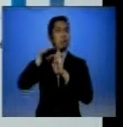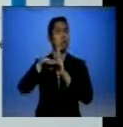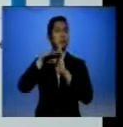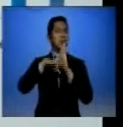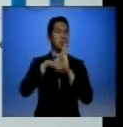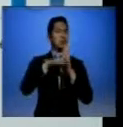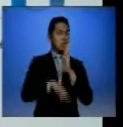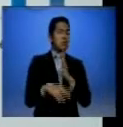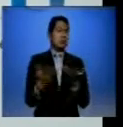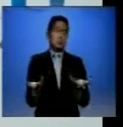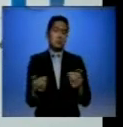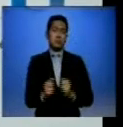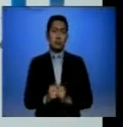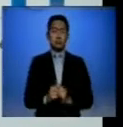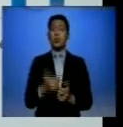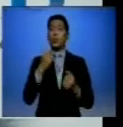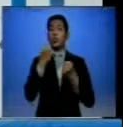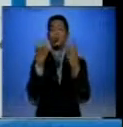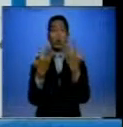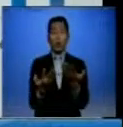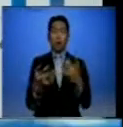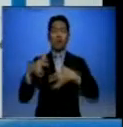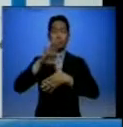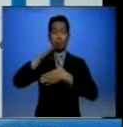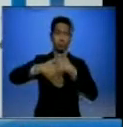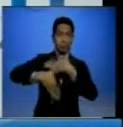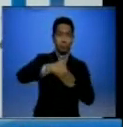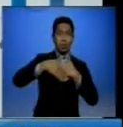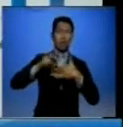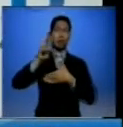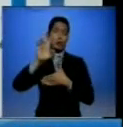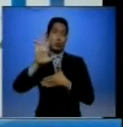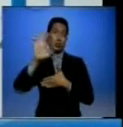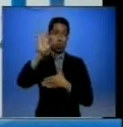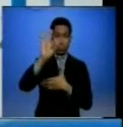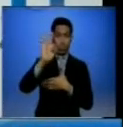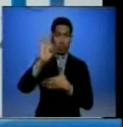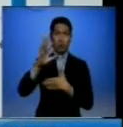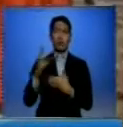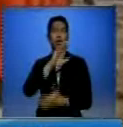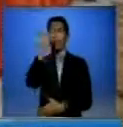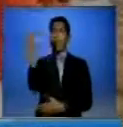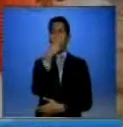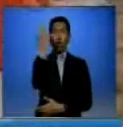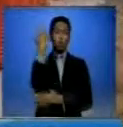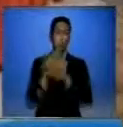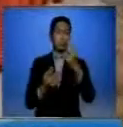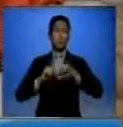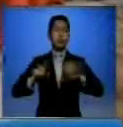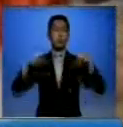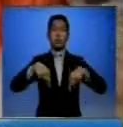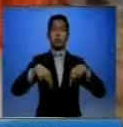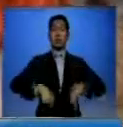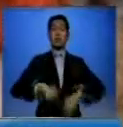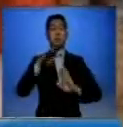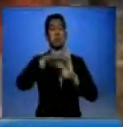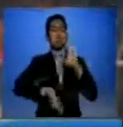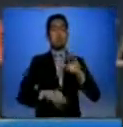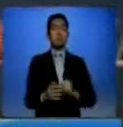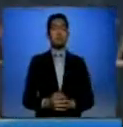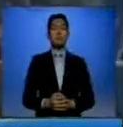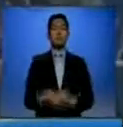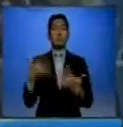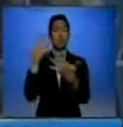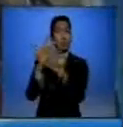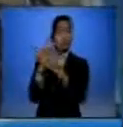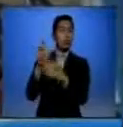habitantes. La media regional es 259 personas, Ecuador tiene 147 personas. Las estadísticas en temas de caducidad de prisión